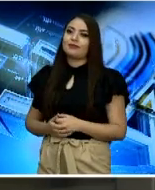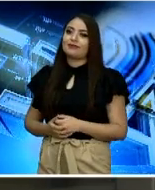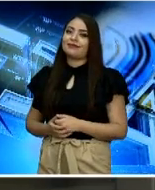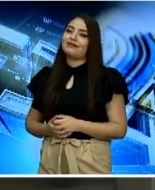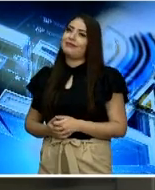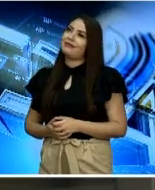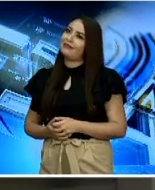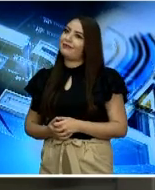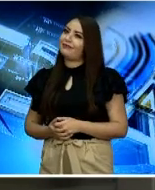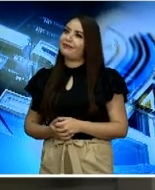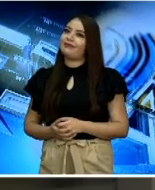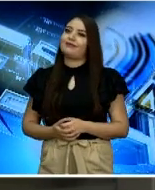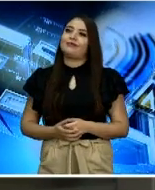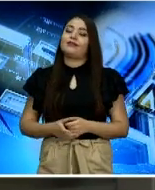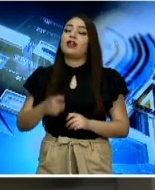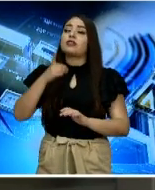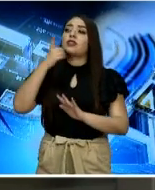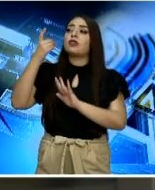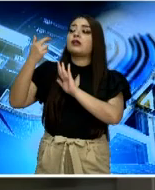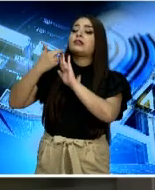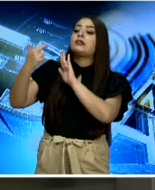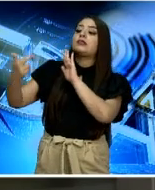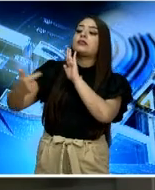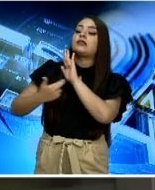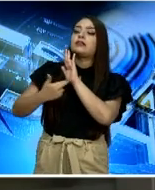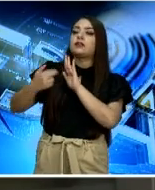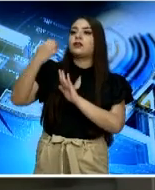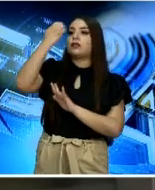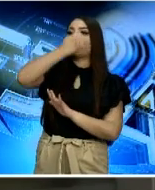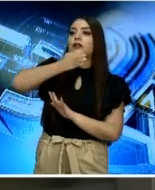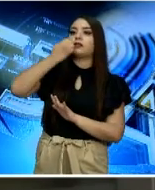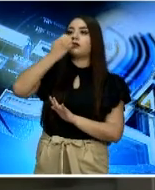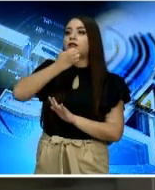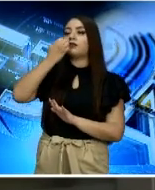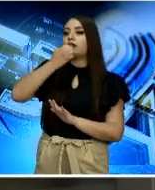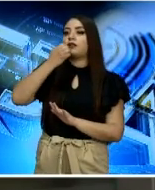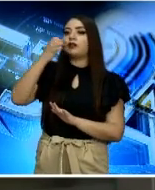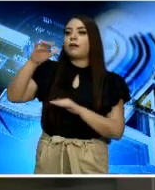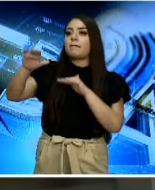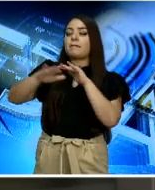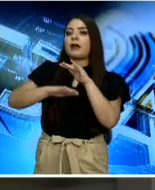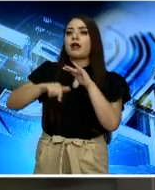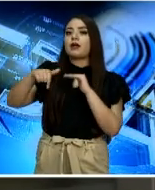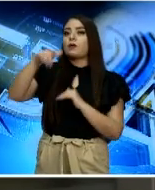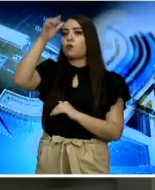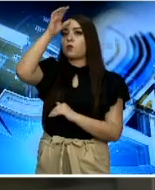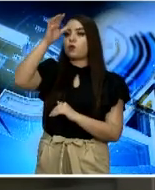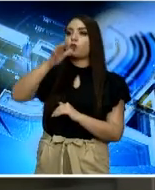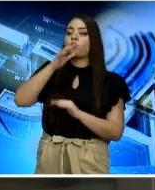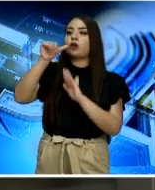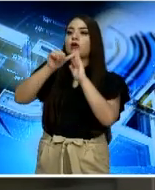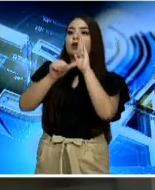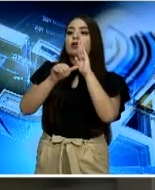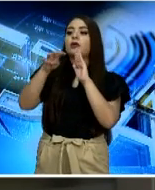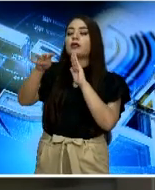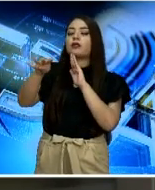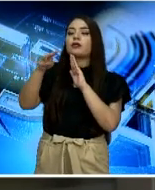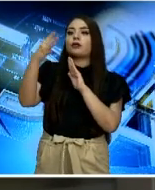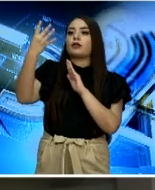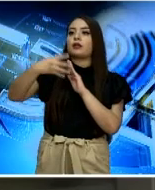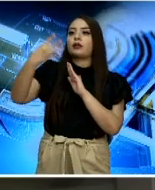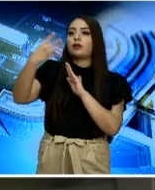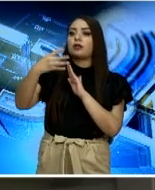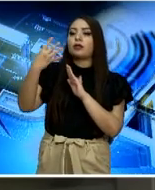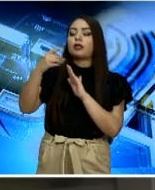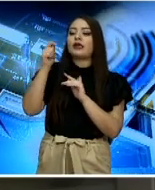Que el reglamento interior para escuelas de educación básica de Coahuila establece claramente en su artículo 14 referentes a las obligaciones de